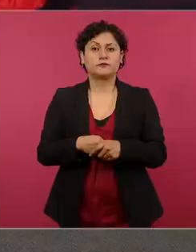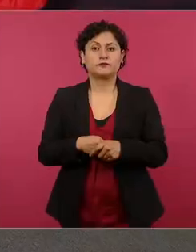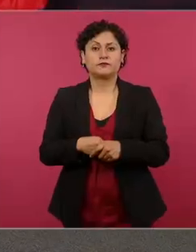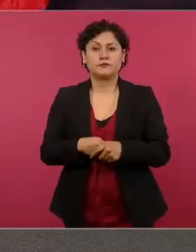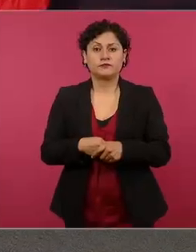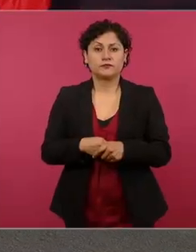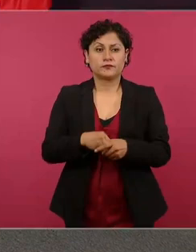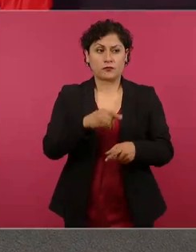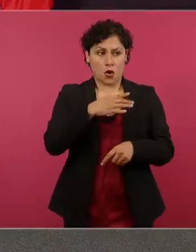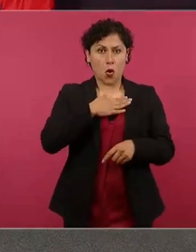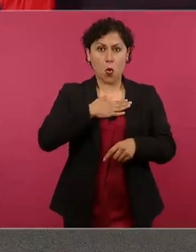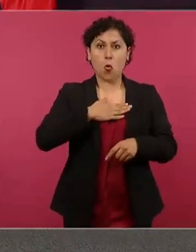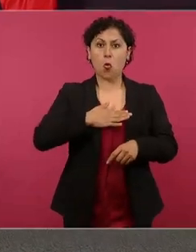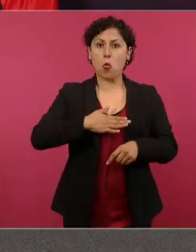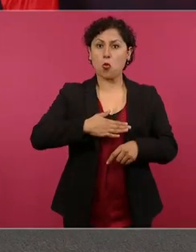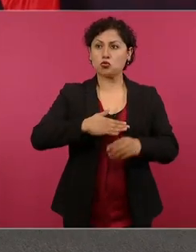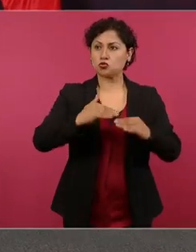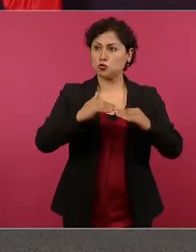imparcialidad?